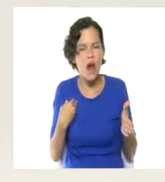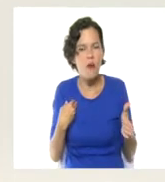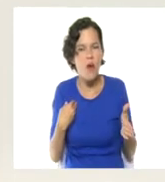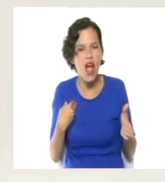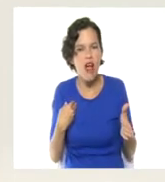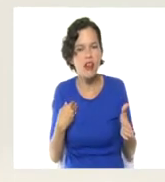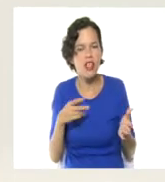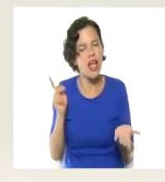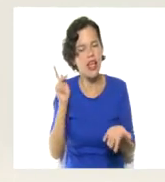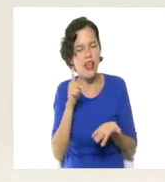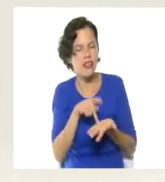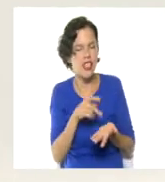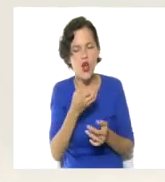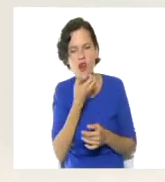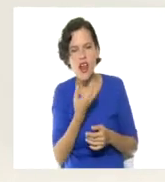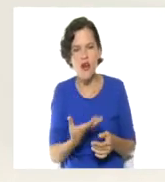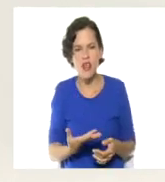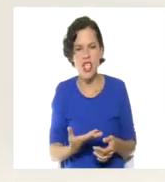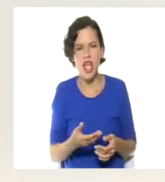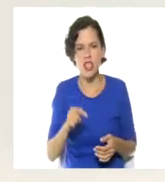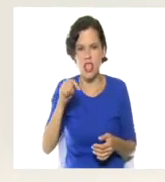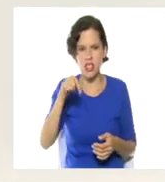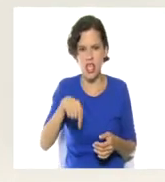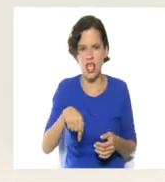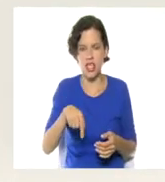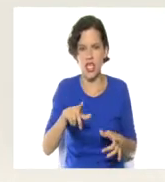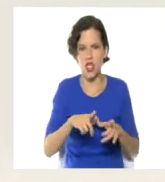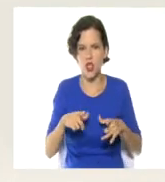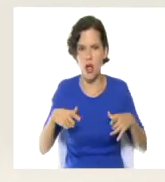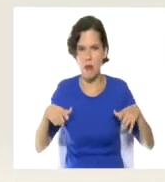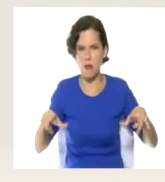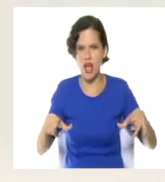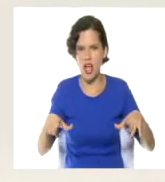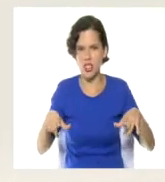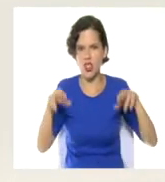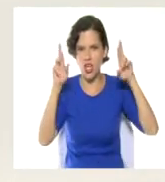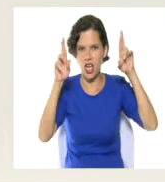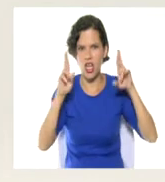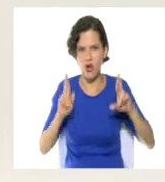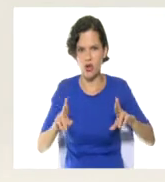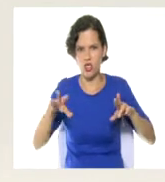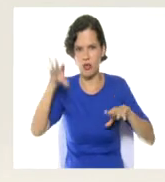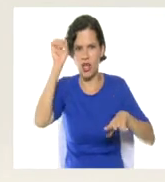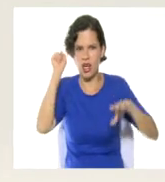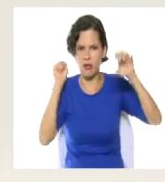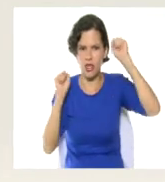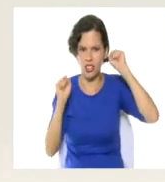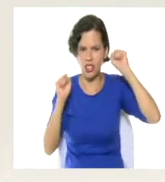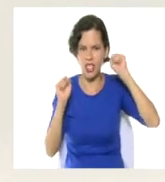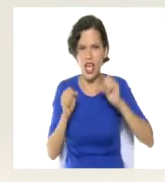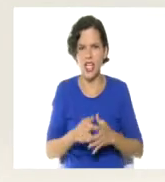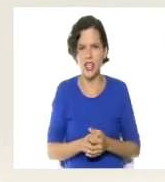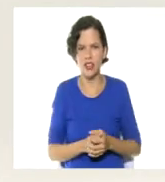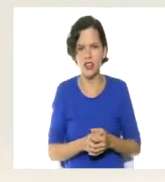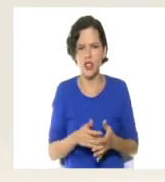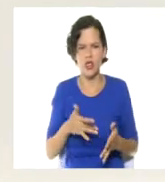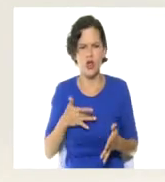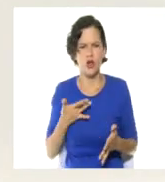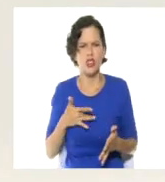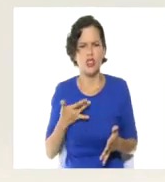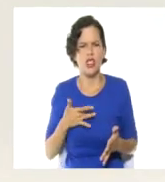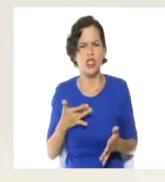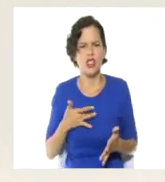puerta que llegó Navidad. Y desde aquí, tu segmento favorito de recursos para el aprendizaje, nos